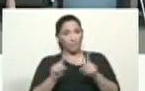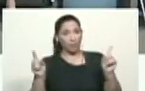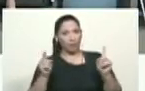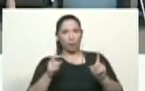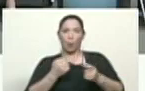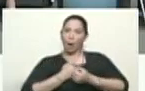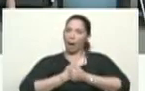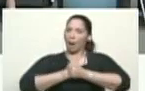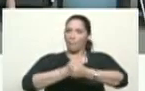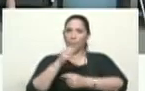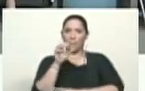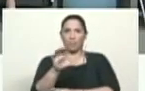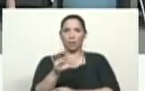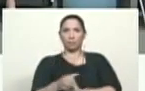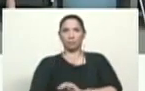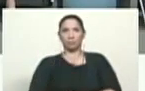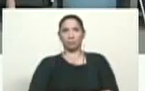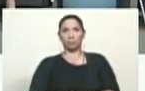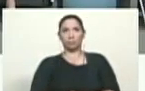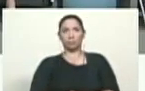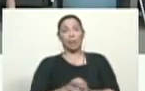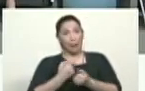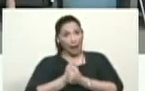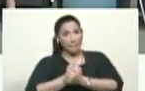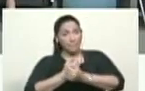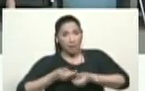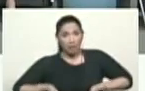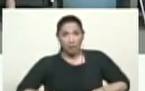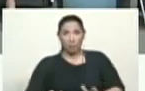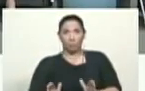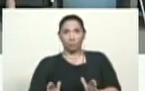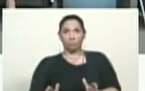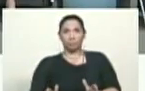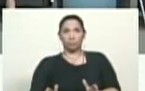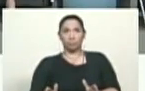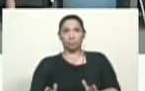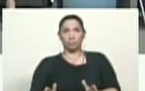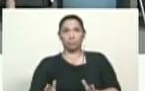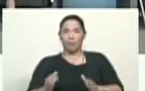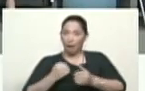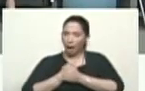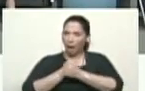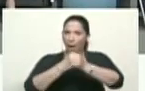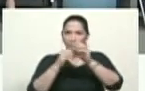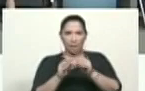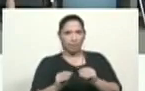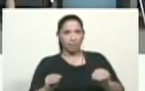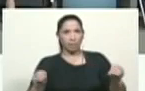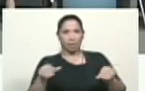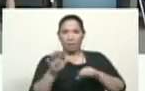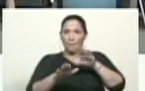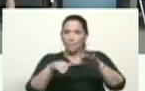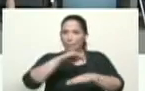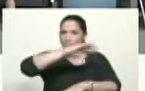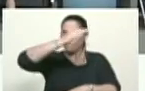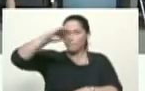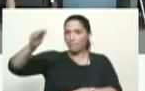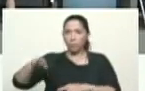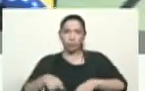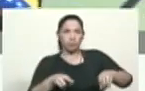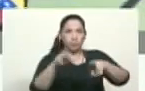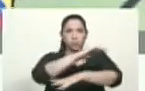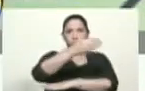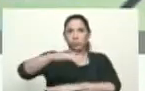a su patria y que aman a sus hijos y que aman esta tierra que pisamos y estas montañas y estos ríos y estos